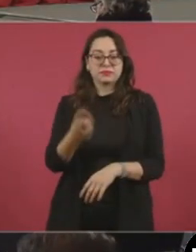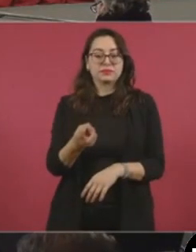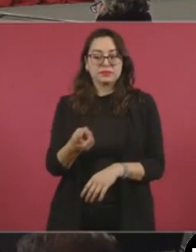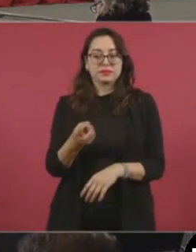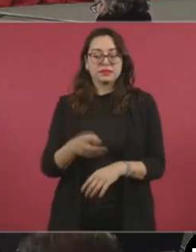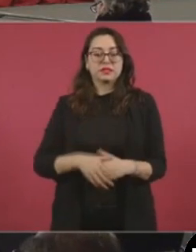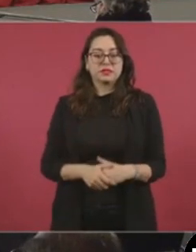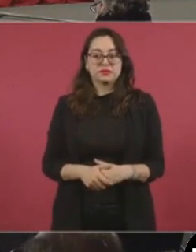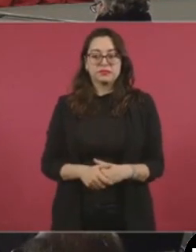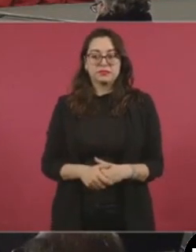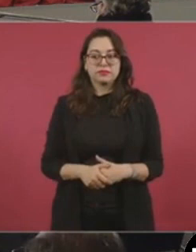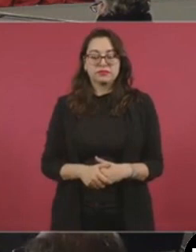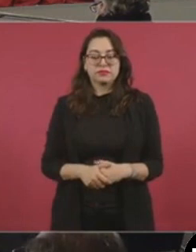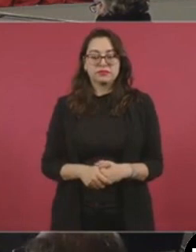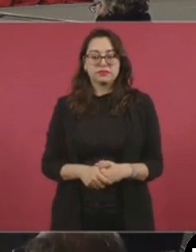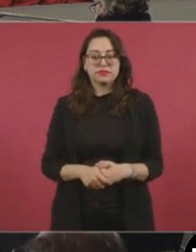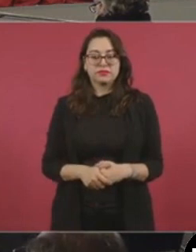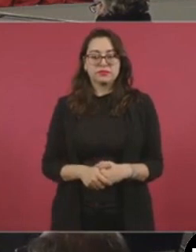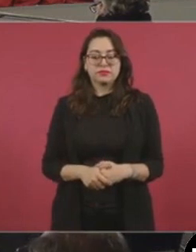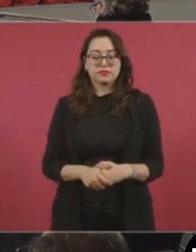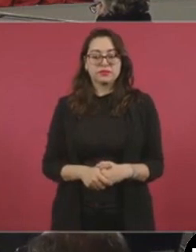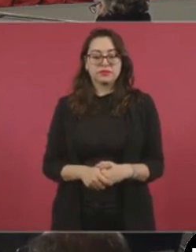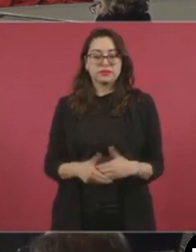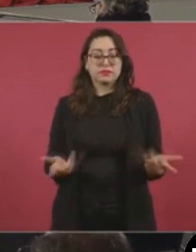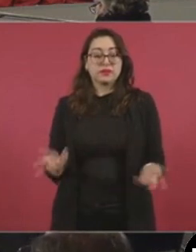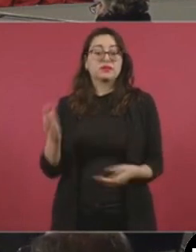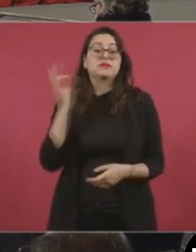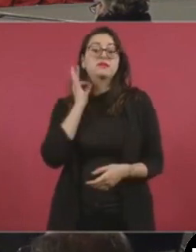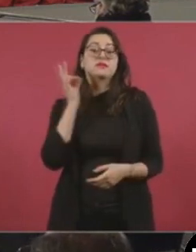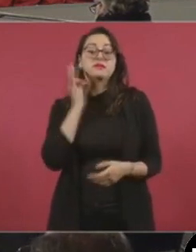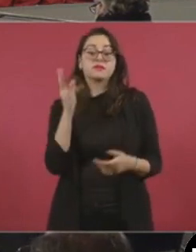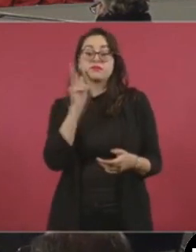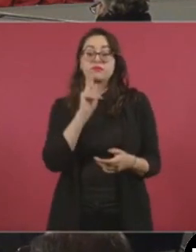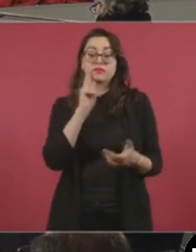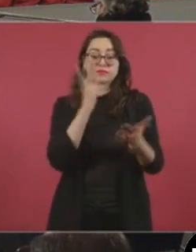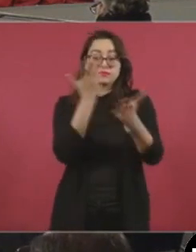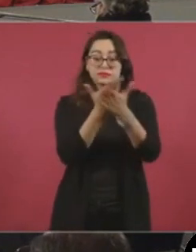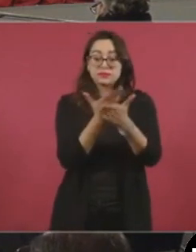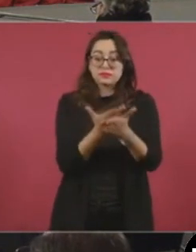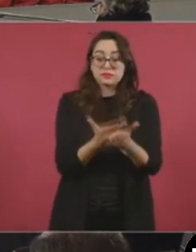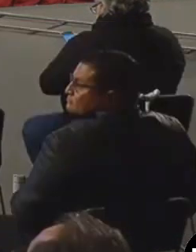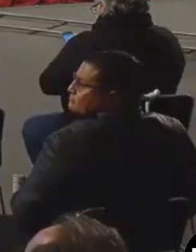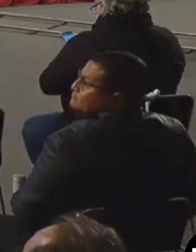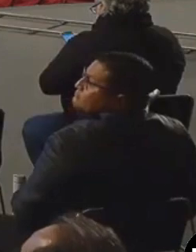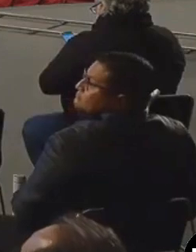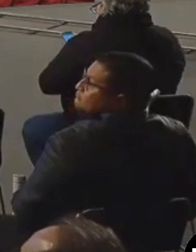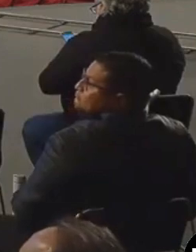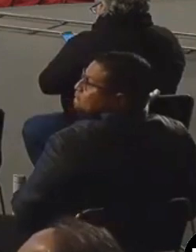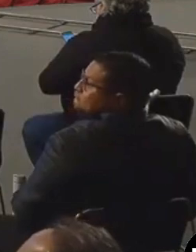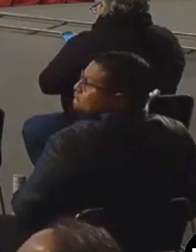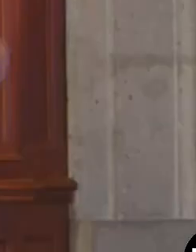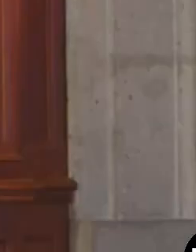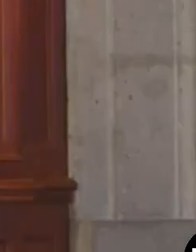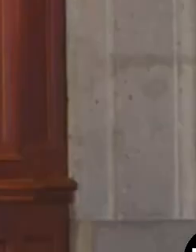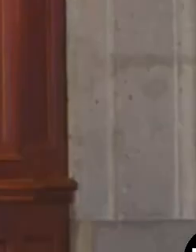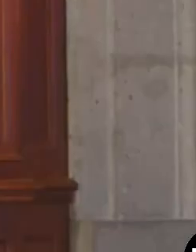Todas las pruebas aportadas por la Fiscalía General de la República, porque no es un